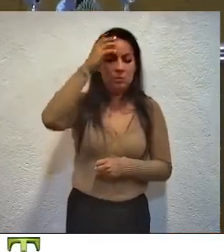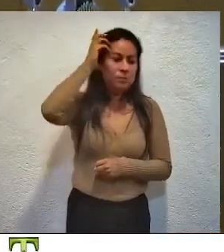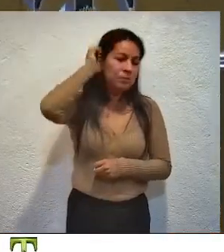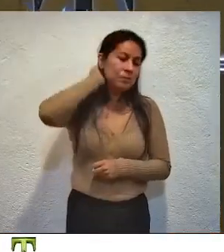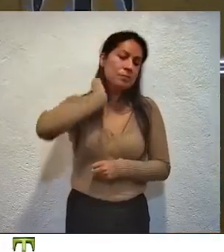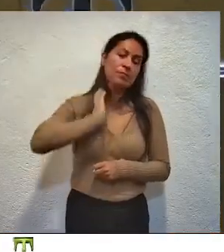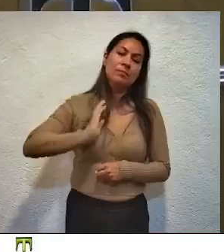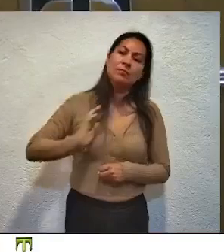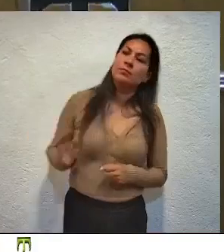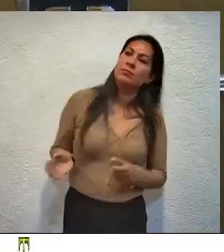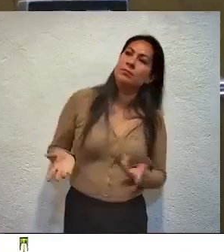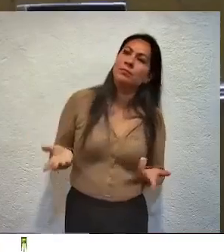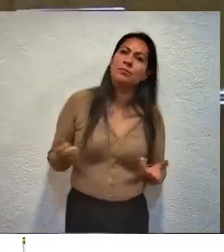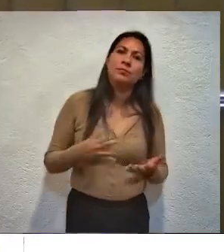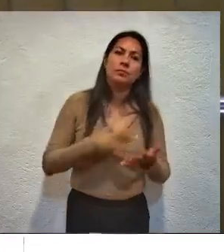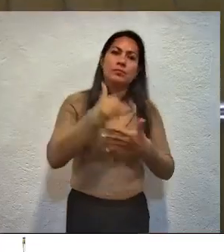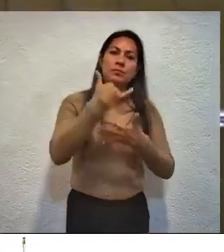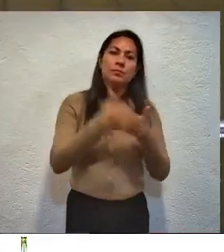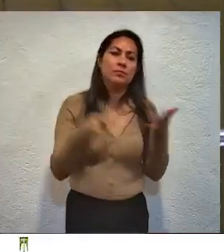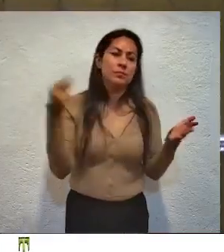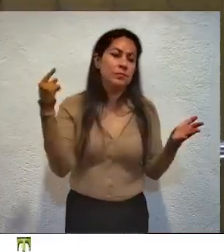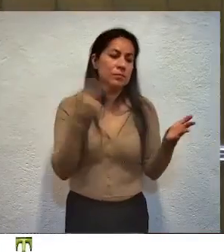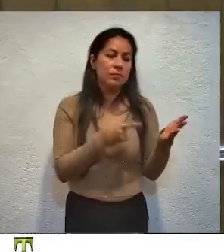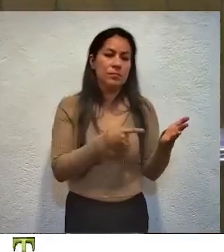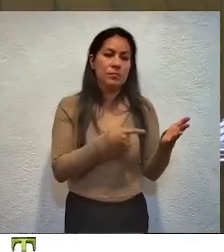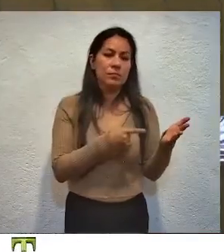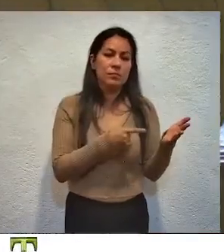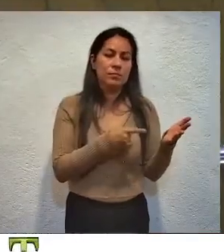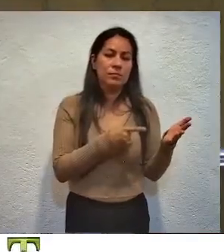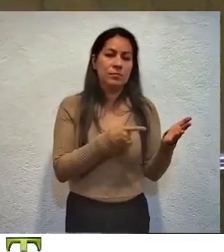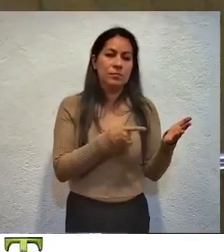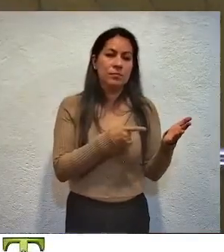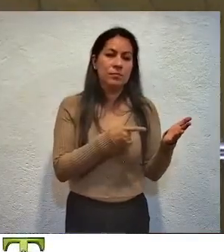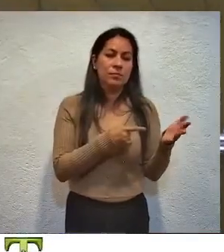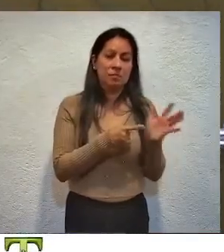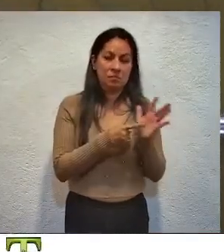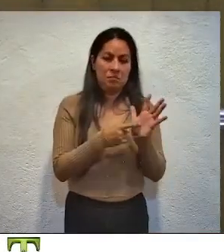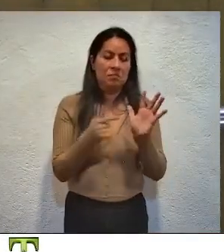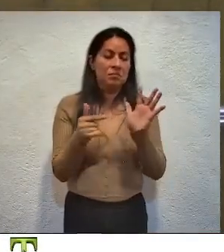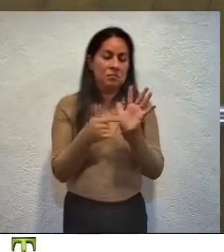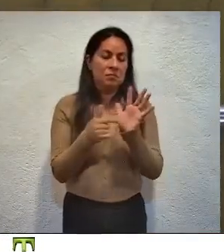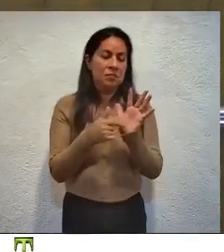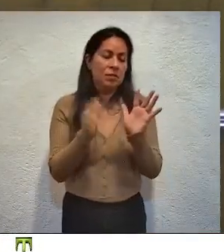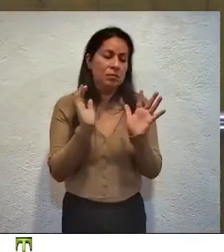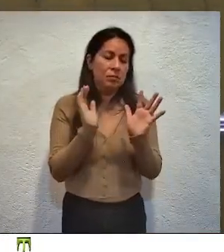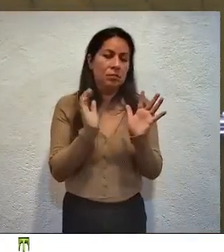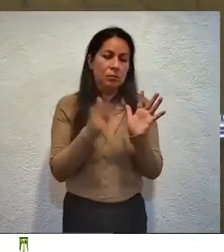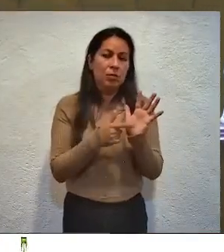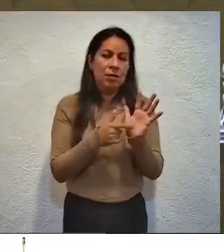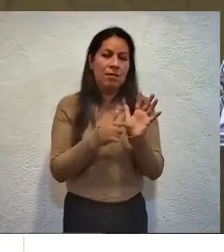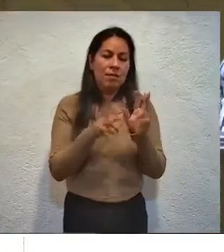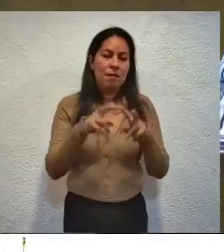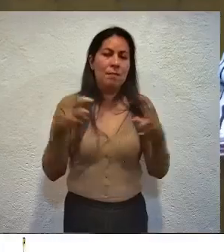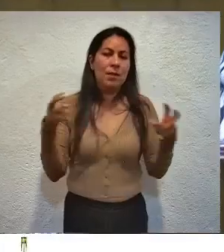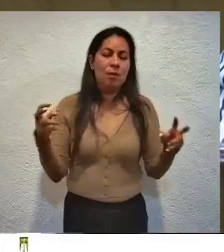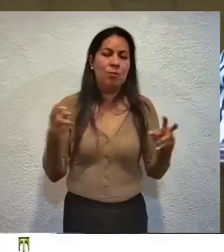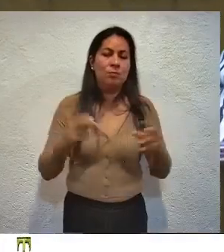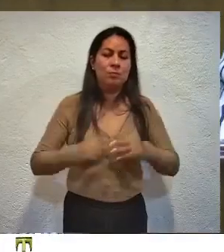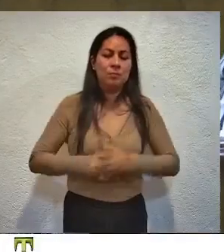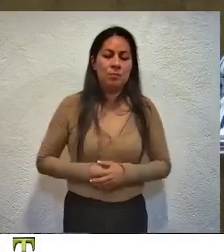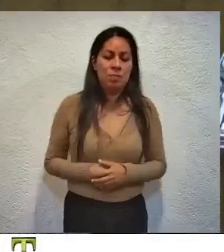que en parte el proyecto que nos acaban de poner a consideración de este pleno